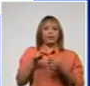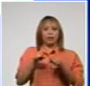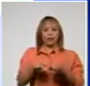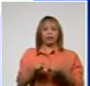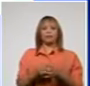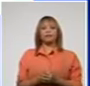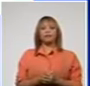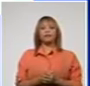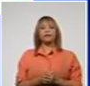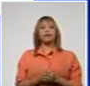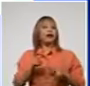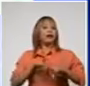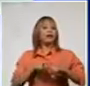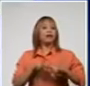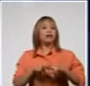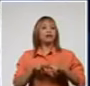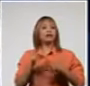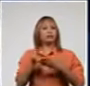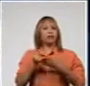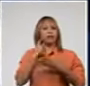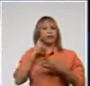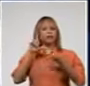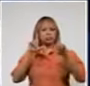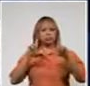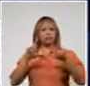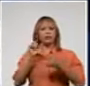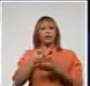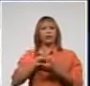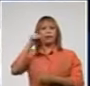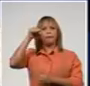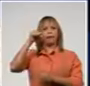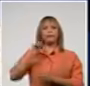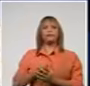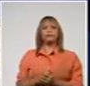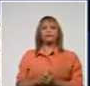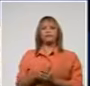Habana, si me ayudan ahí con el mapa